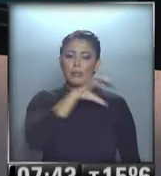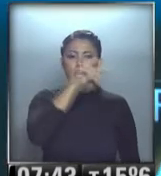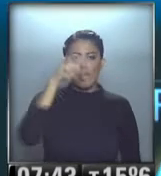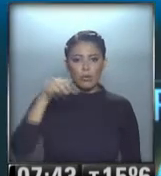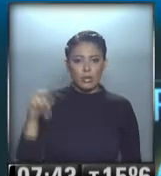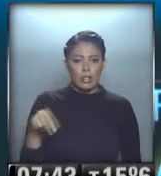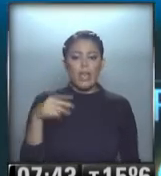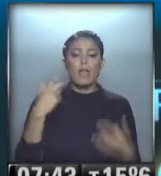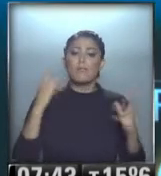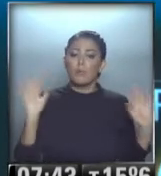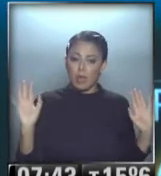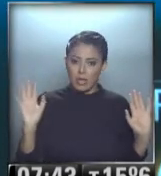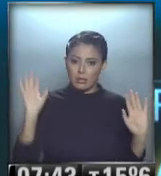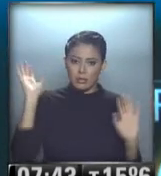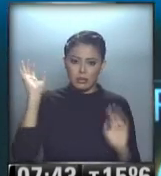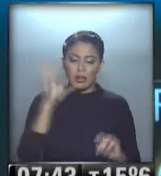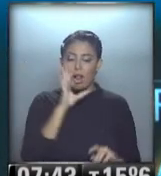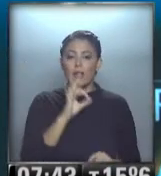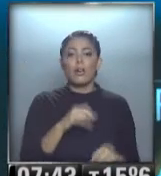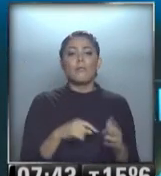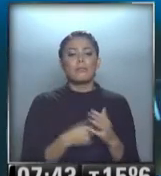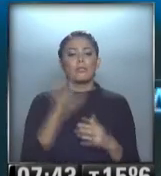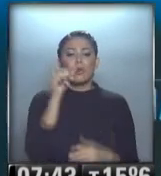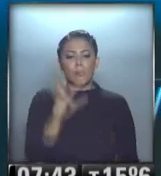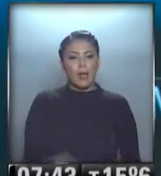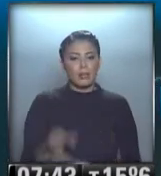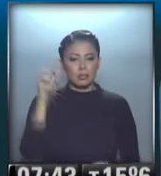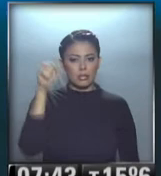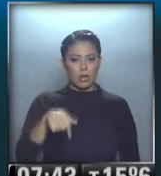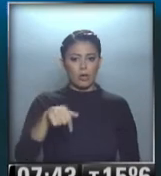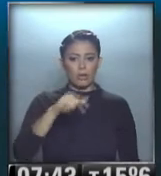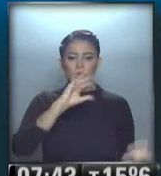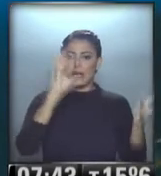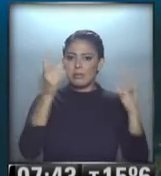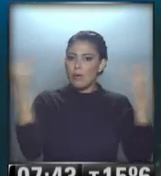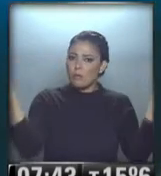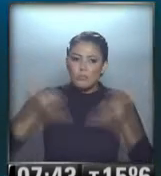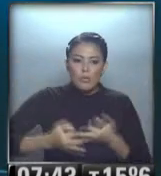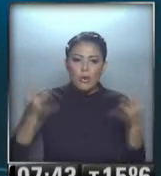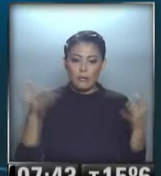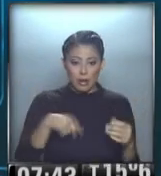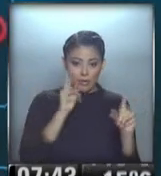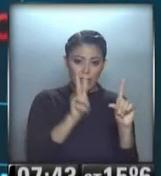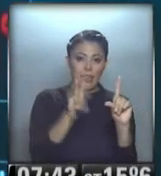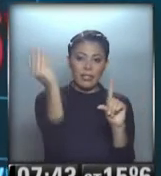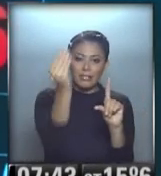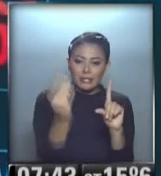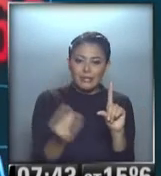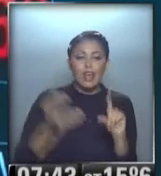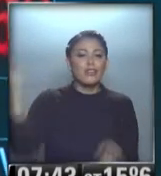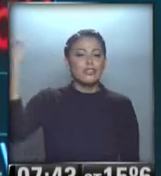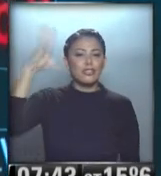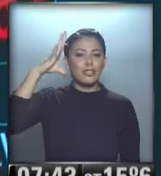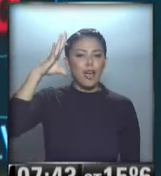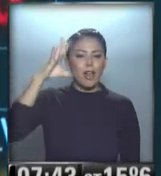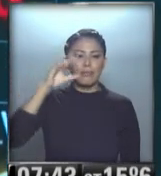esta tarde, muy aisladita. Pero todo lo que es la Patagonia con excelentes condiciones meteorológicas. Ahí ven el sol que sale y